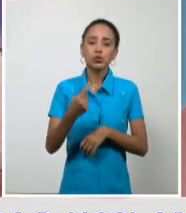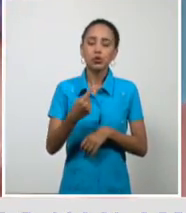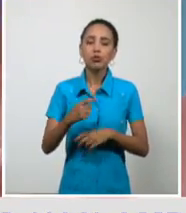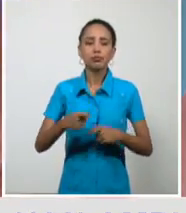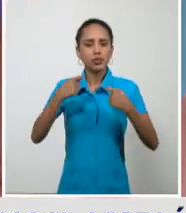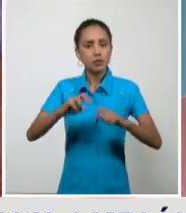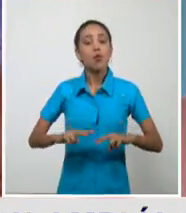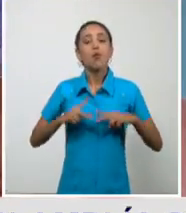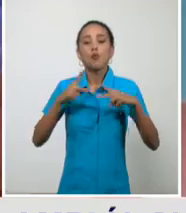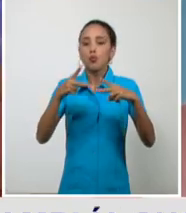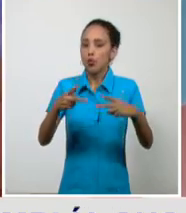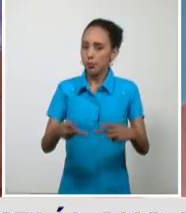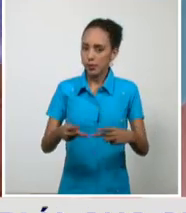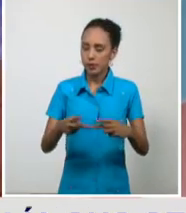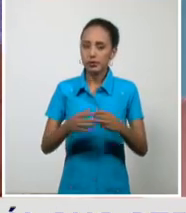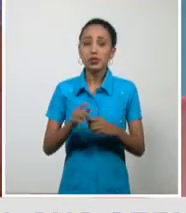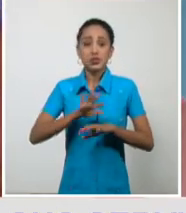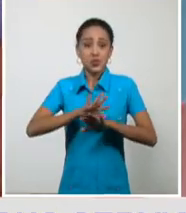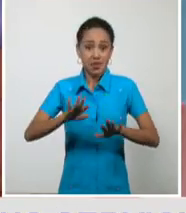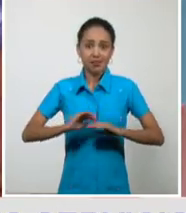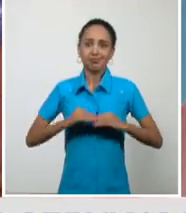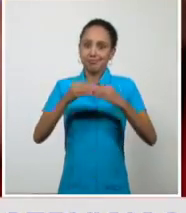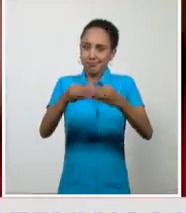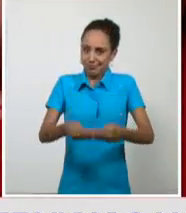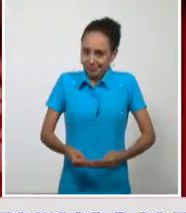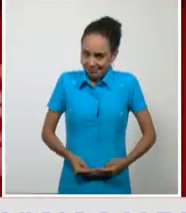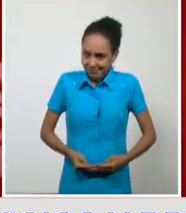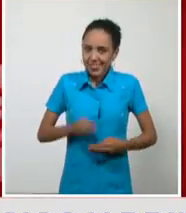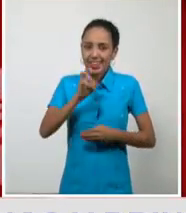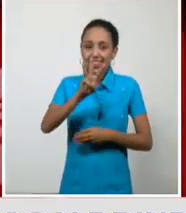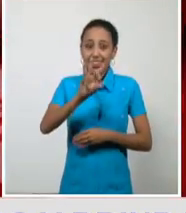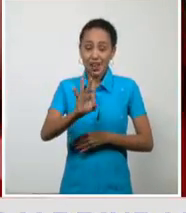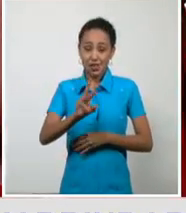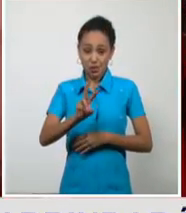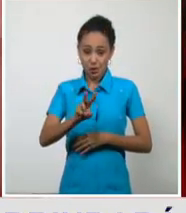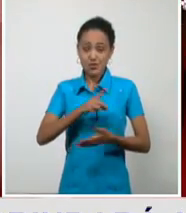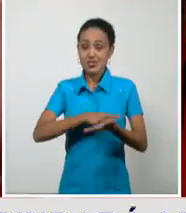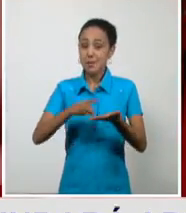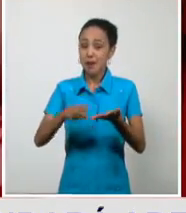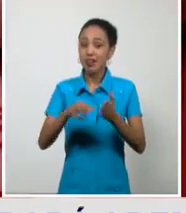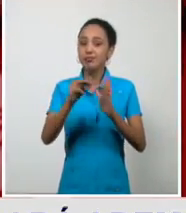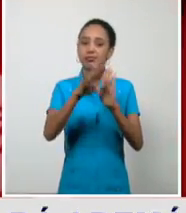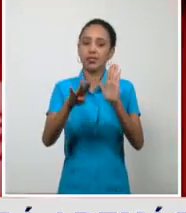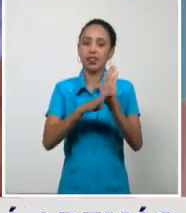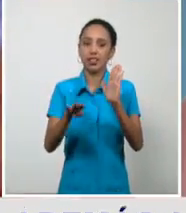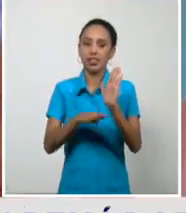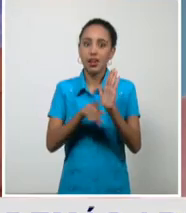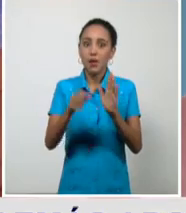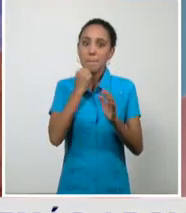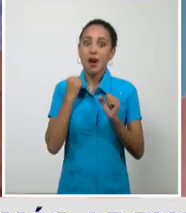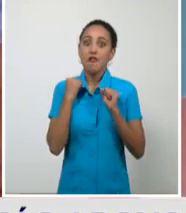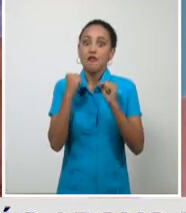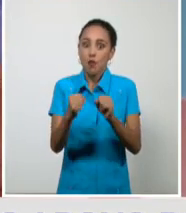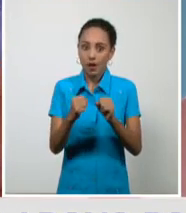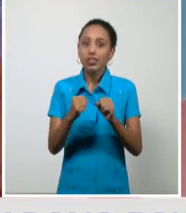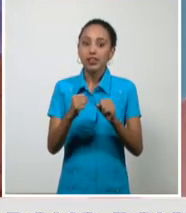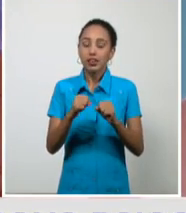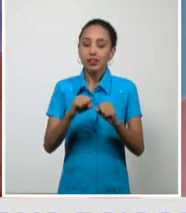empezar. Ya estoy embarazada, tengo 32 semanas y entonces las medidas también se incrementan